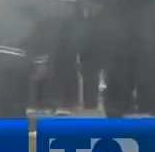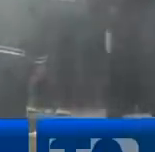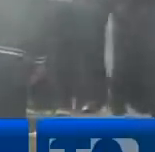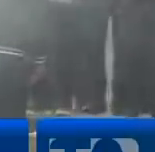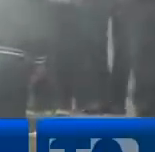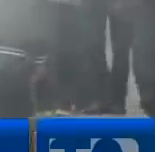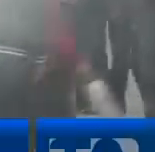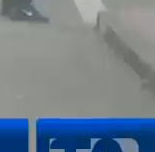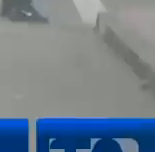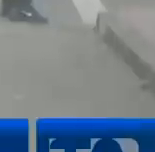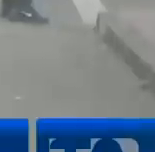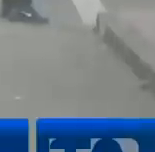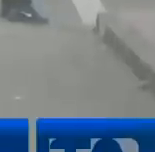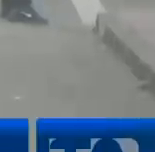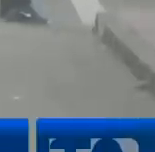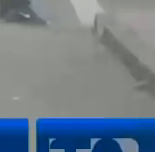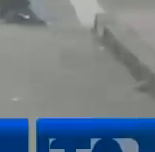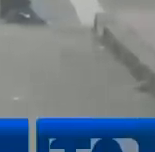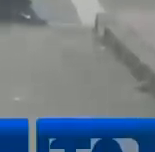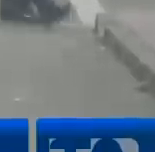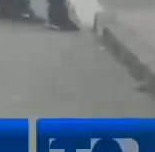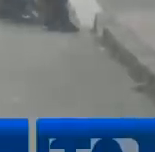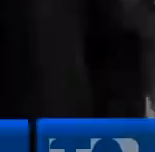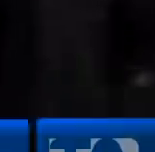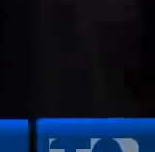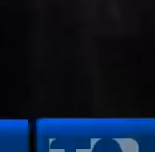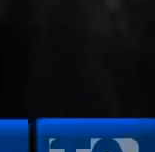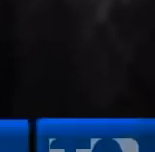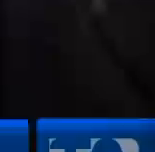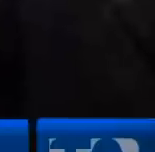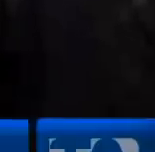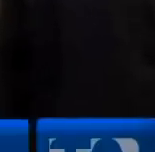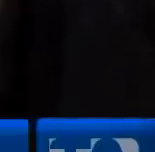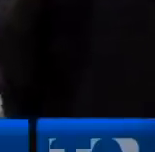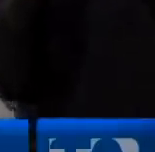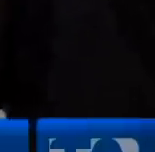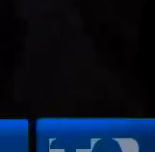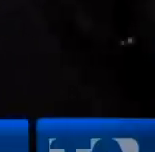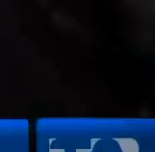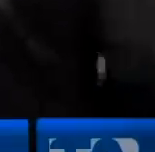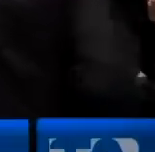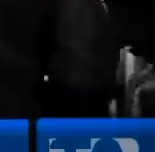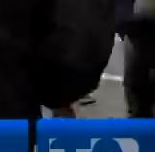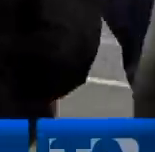Algunos se retiraban, encendían fuego, mientras que otros continuaban.